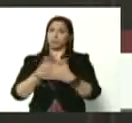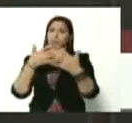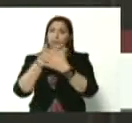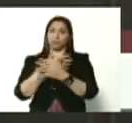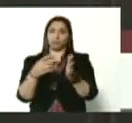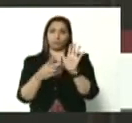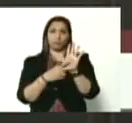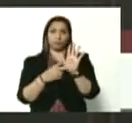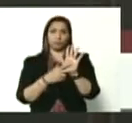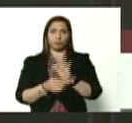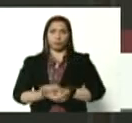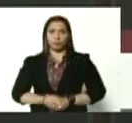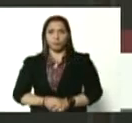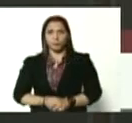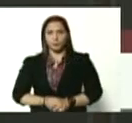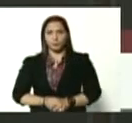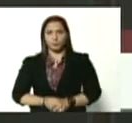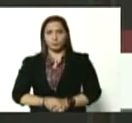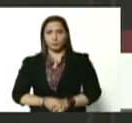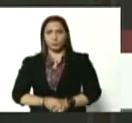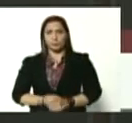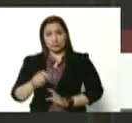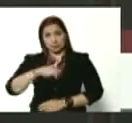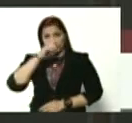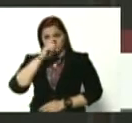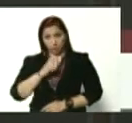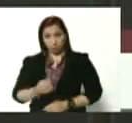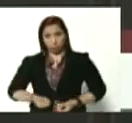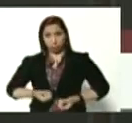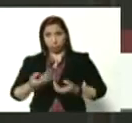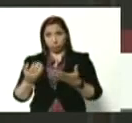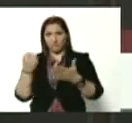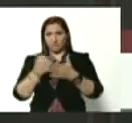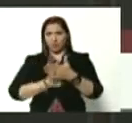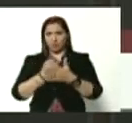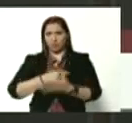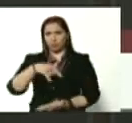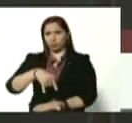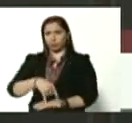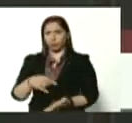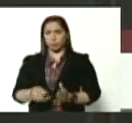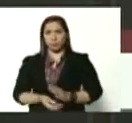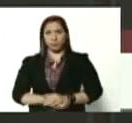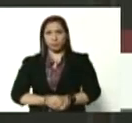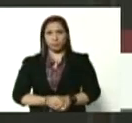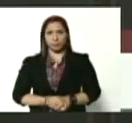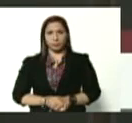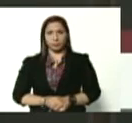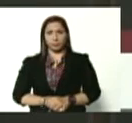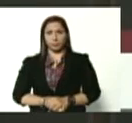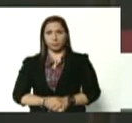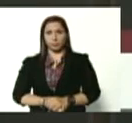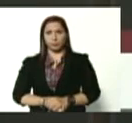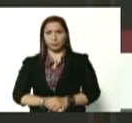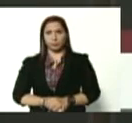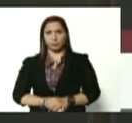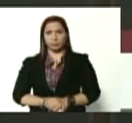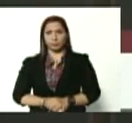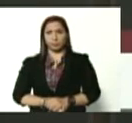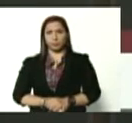verdad ese año se iba a dar la batalla de carbono hay dudas